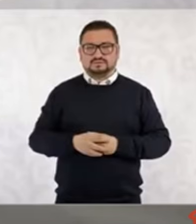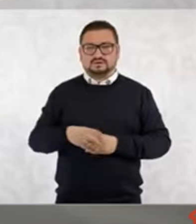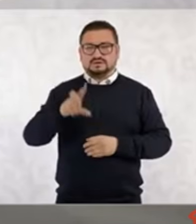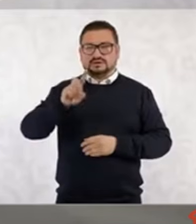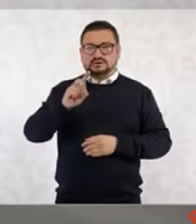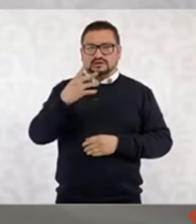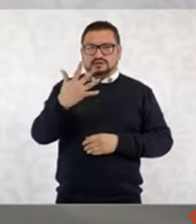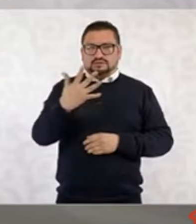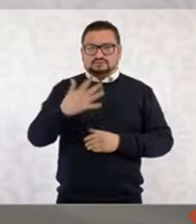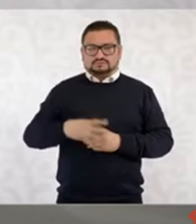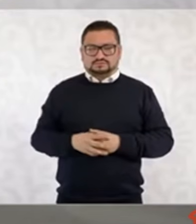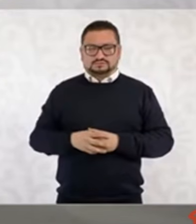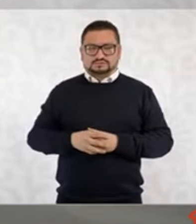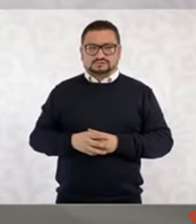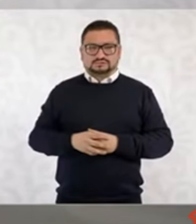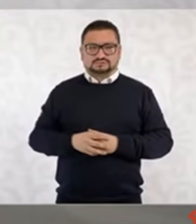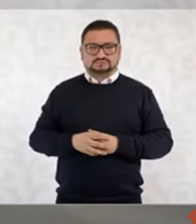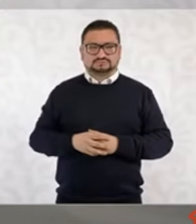35.